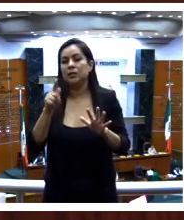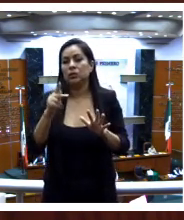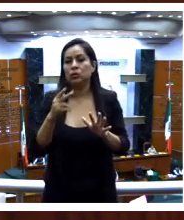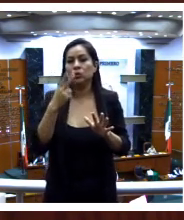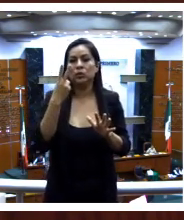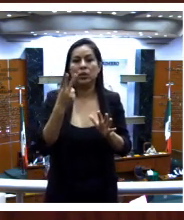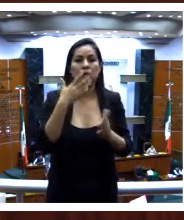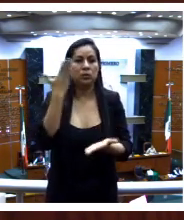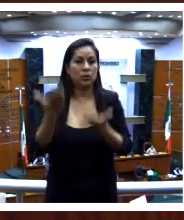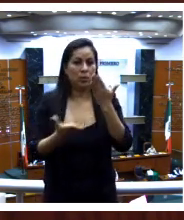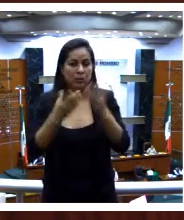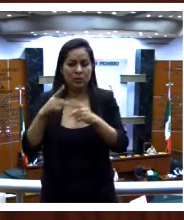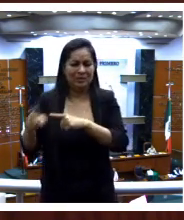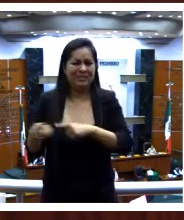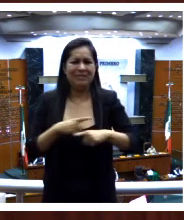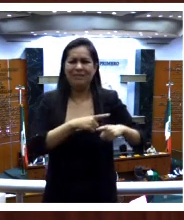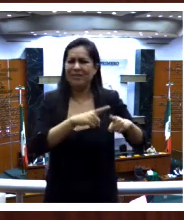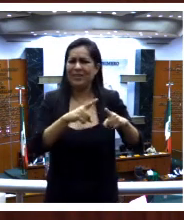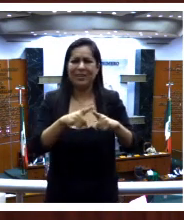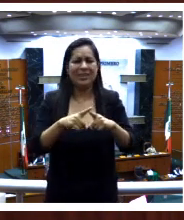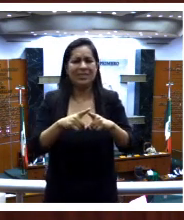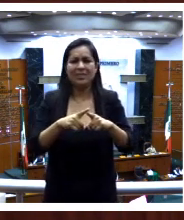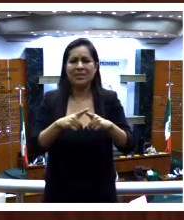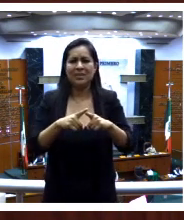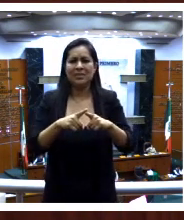2,782 estudiantes con diferentes